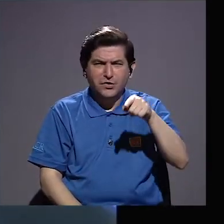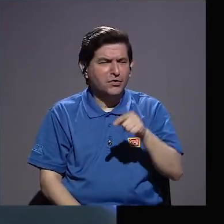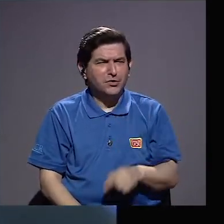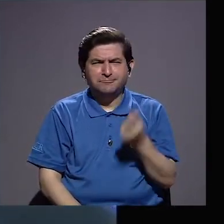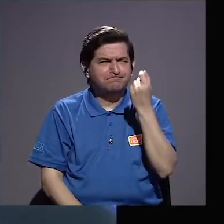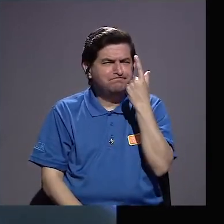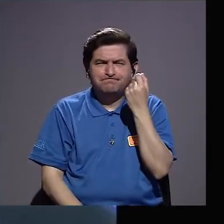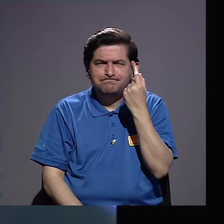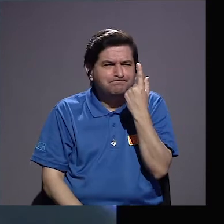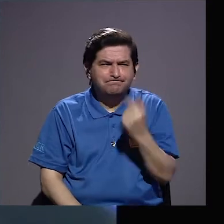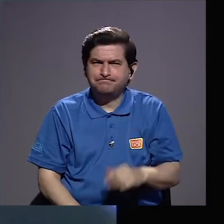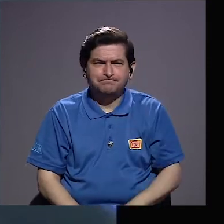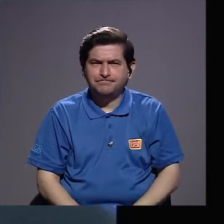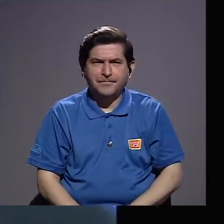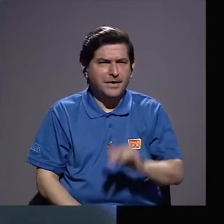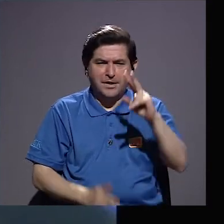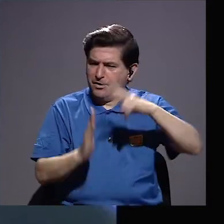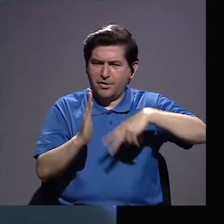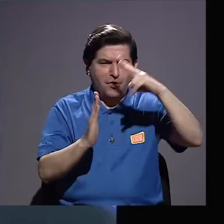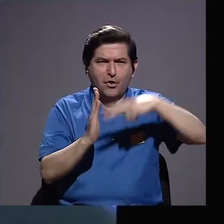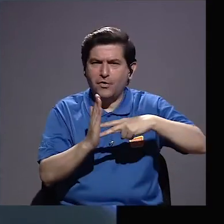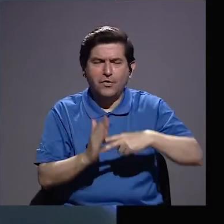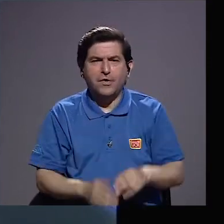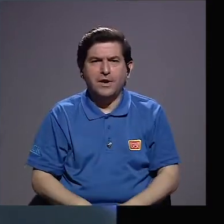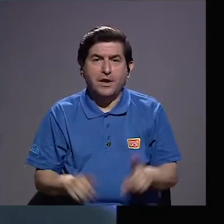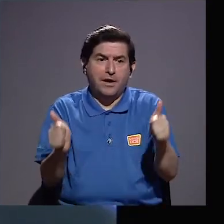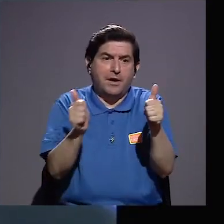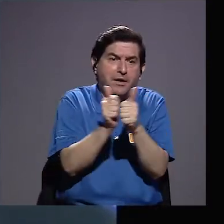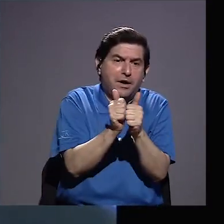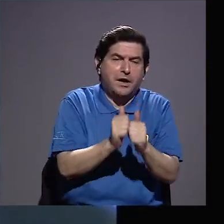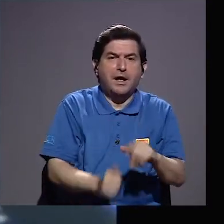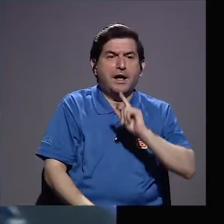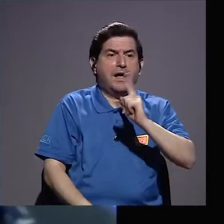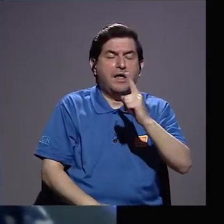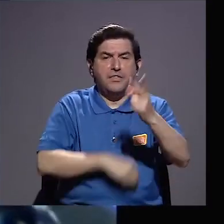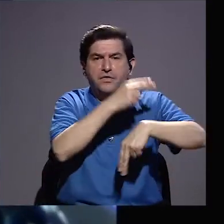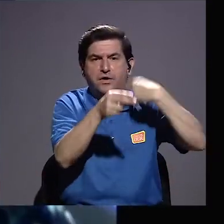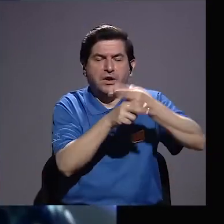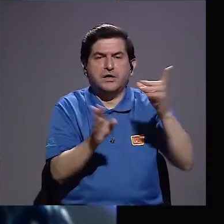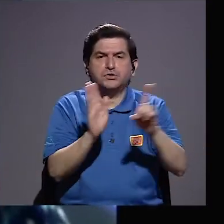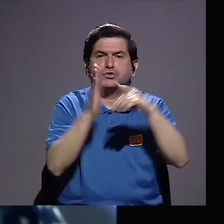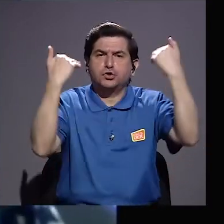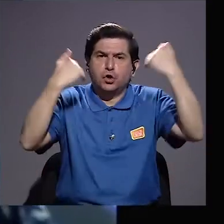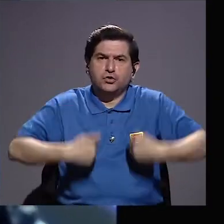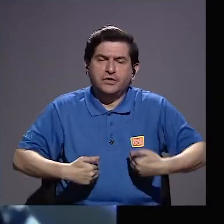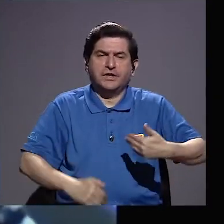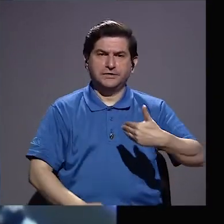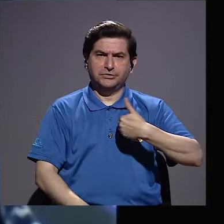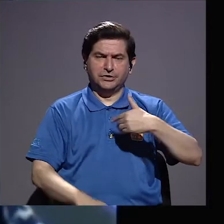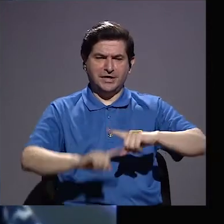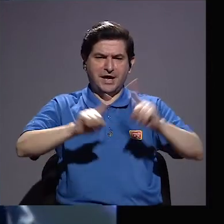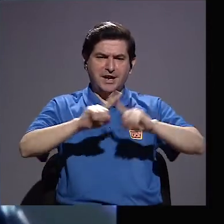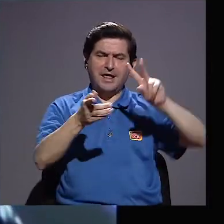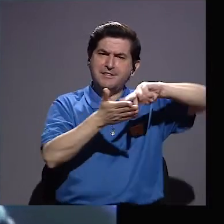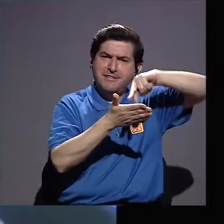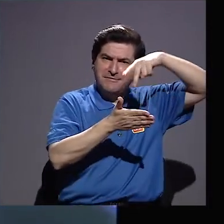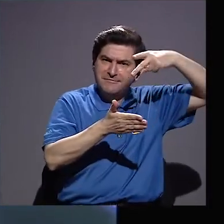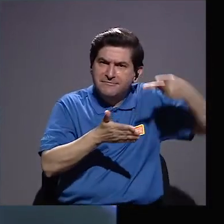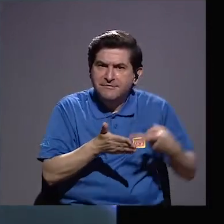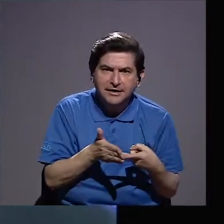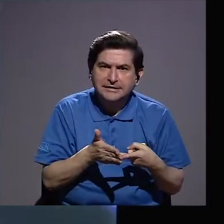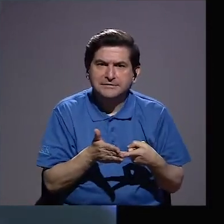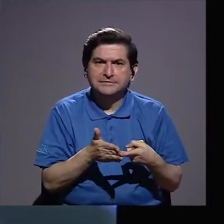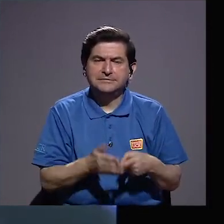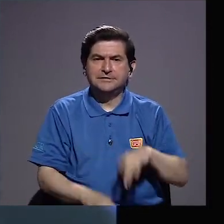el código no lo leo así, lo leo si uno lo lee junto con la Declaración Universal de Derechos Humanos, le da